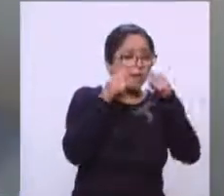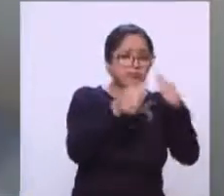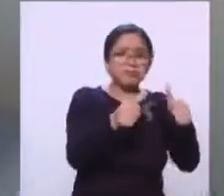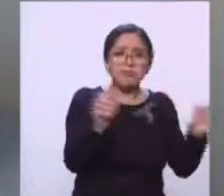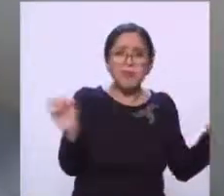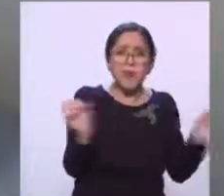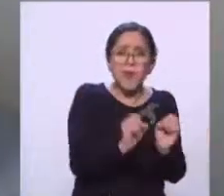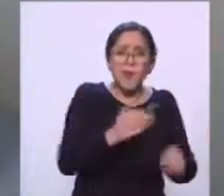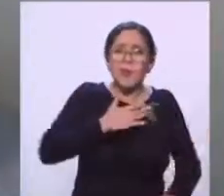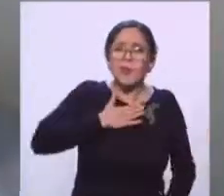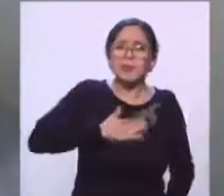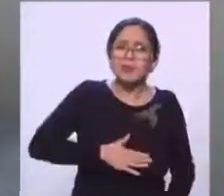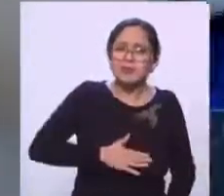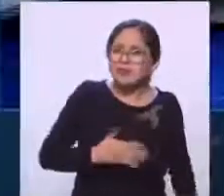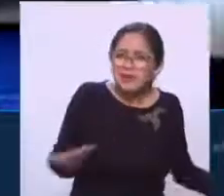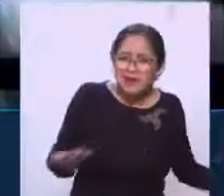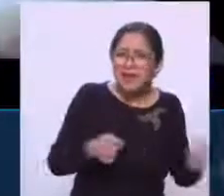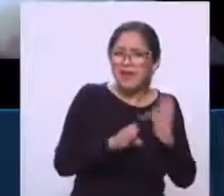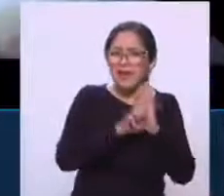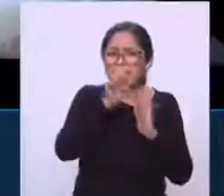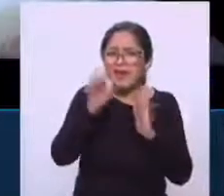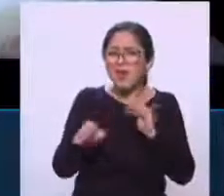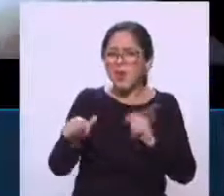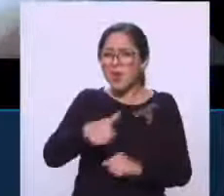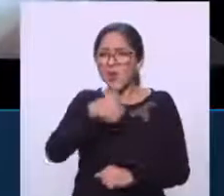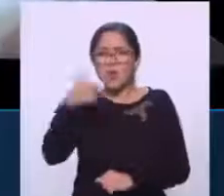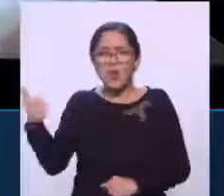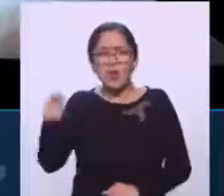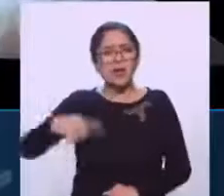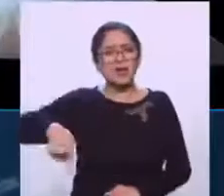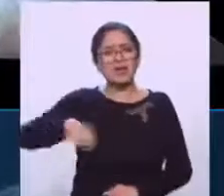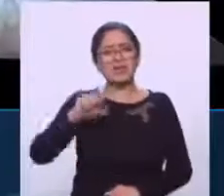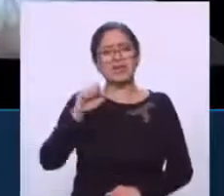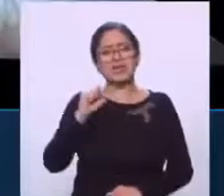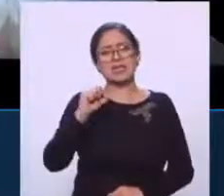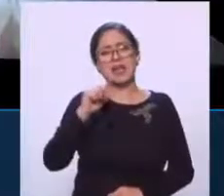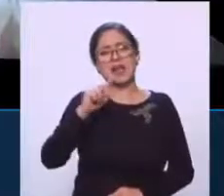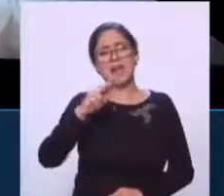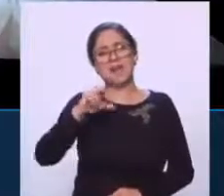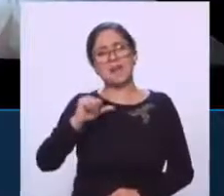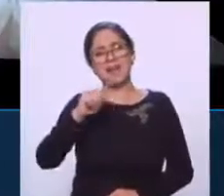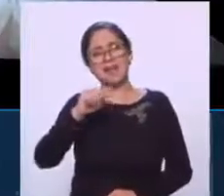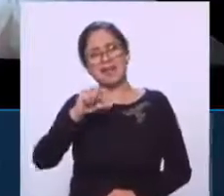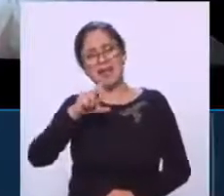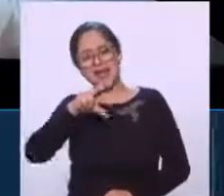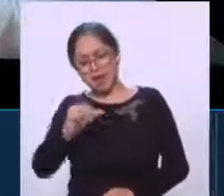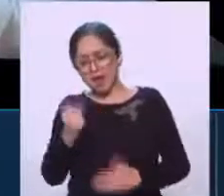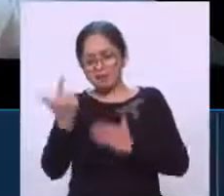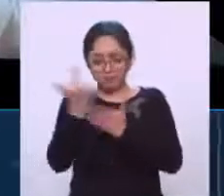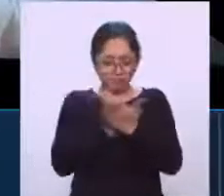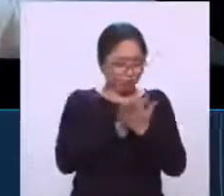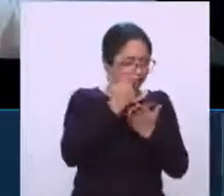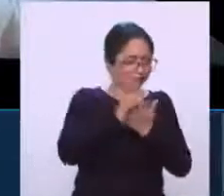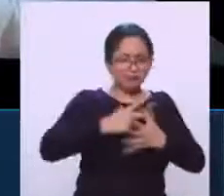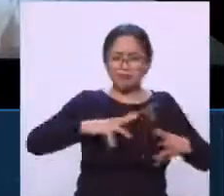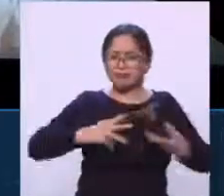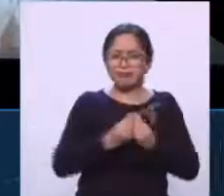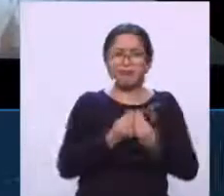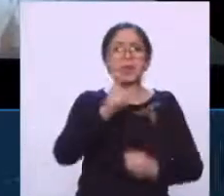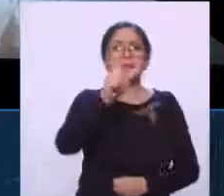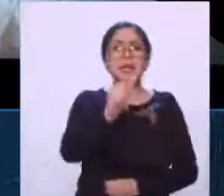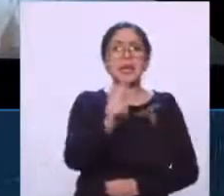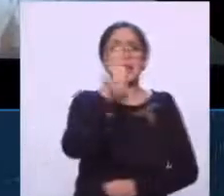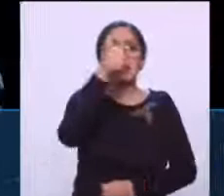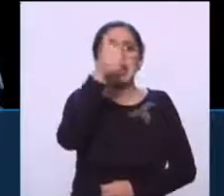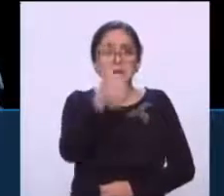este macabro hallazgo de las fosas de Salvatierra, que bueno, ya la actualización que tenemos oficial es de 76